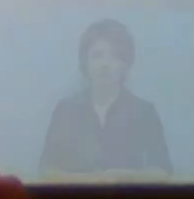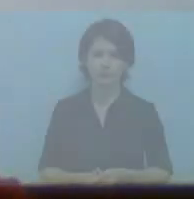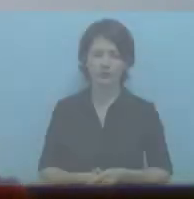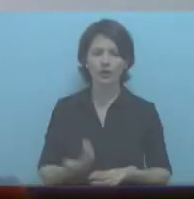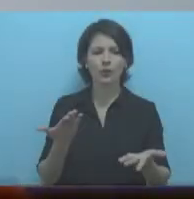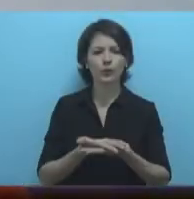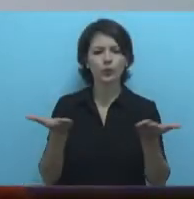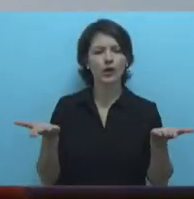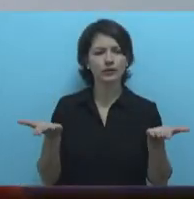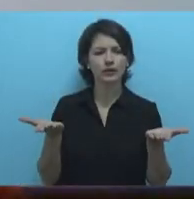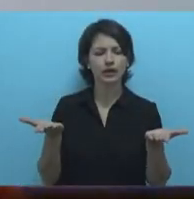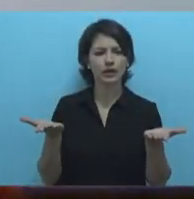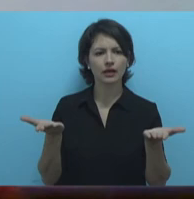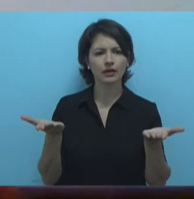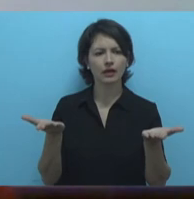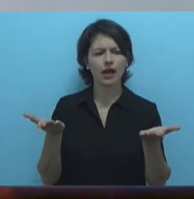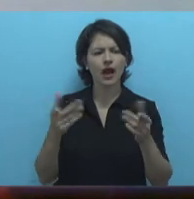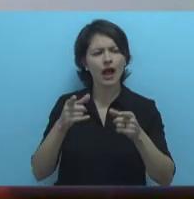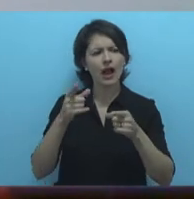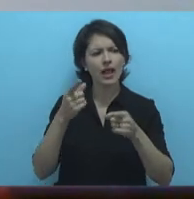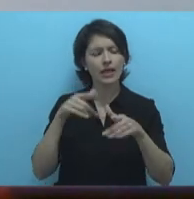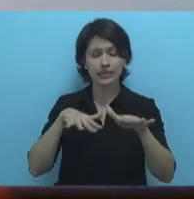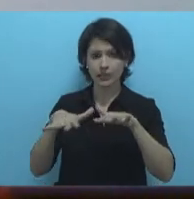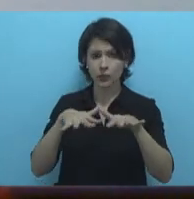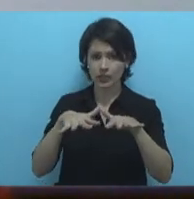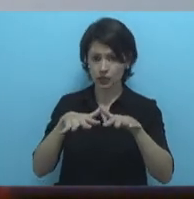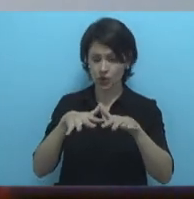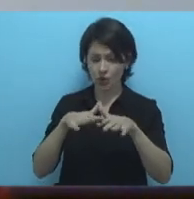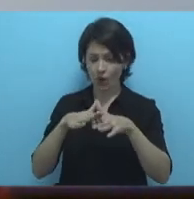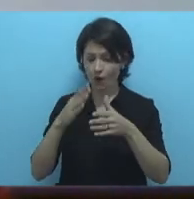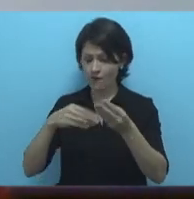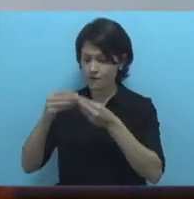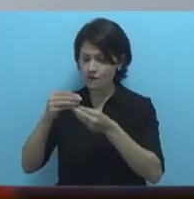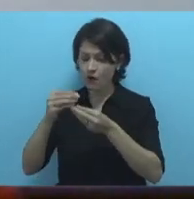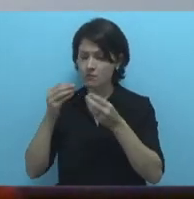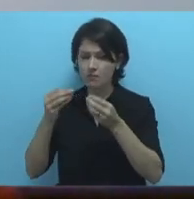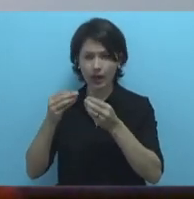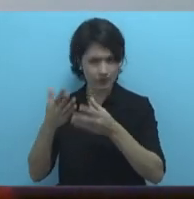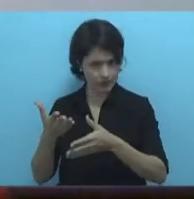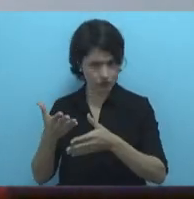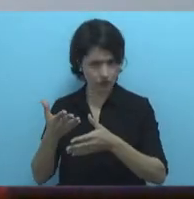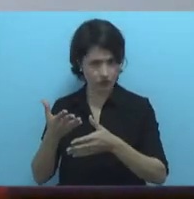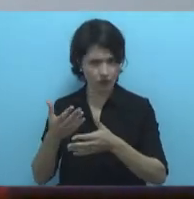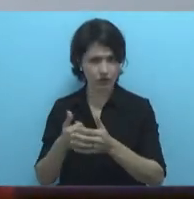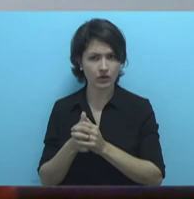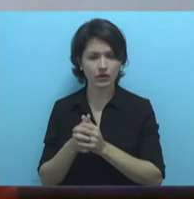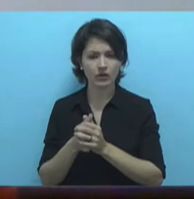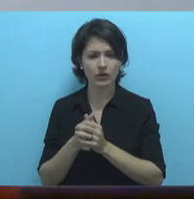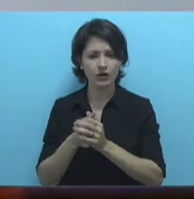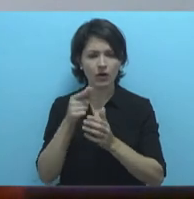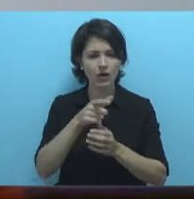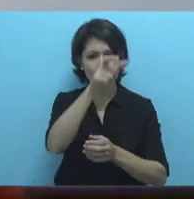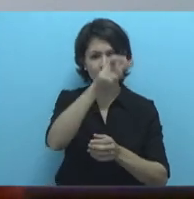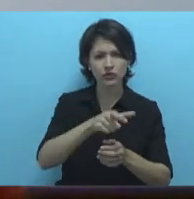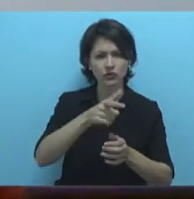cuando uno analiza cada uno de los pasos que se dieron y de los hechos que termina con la vida de